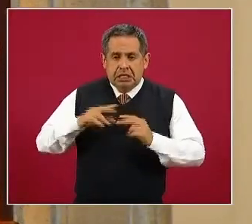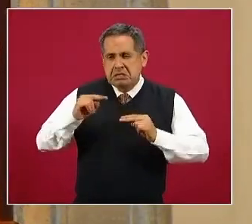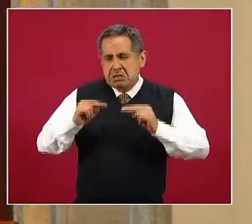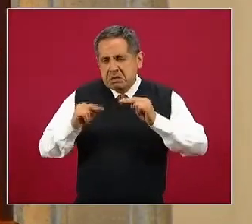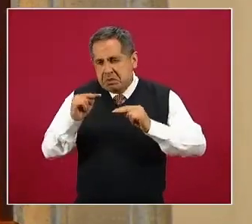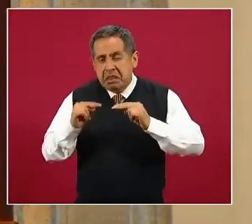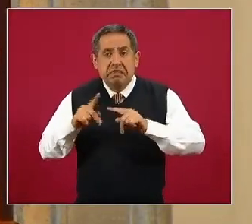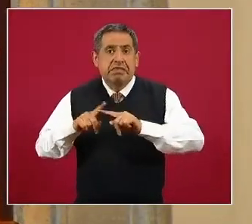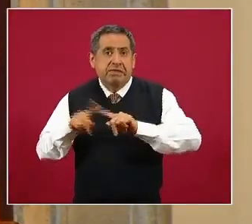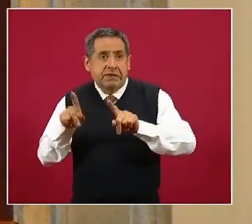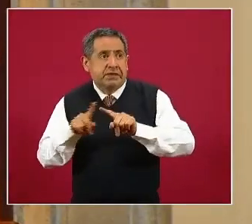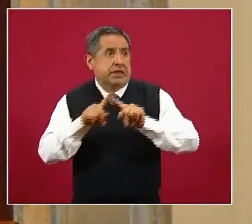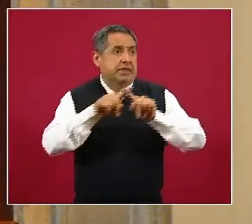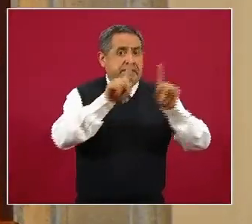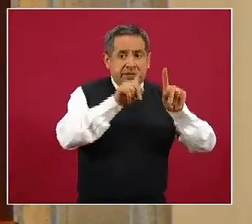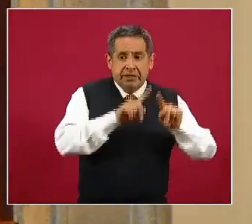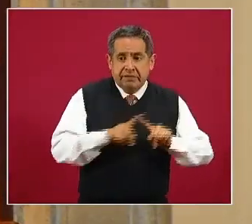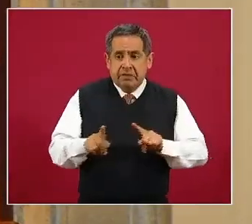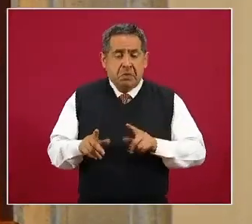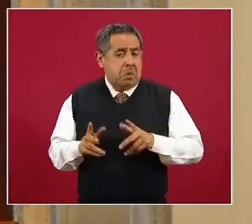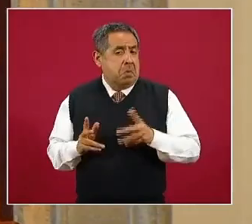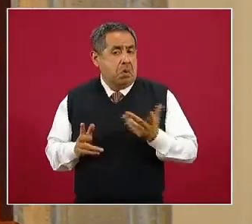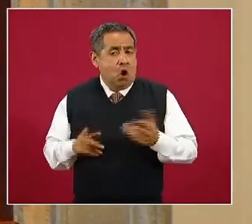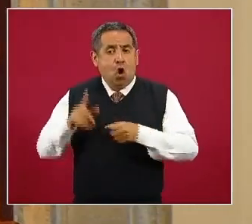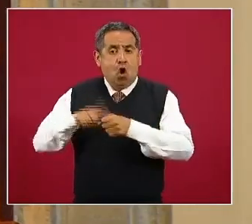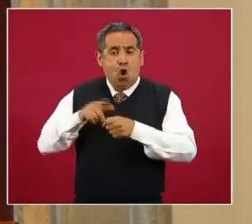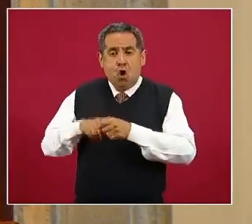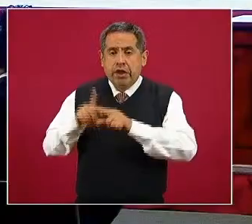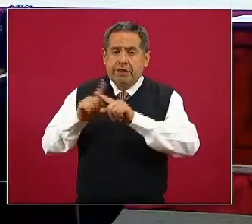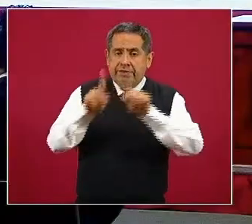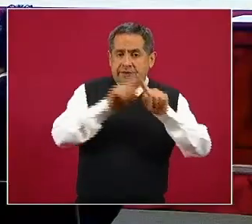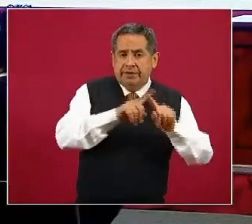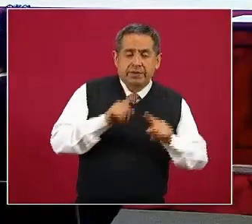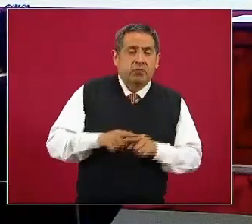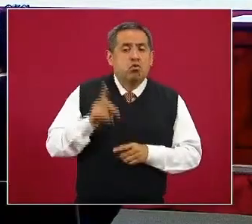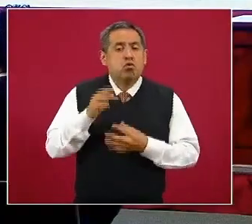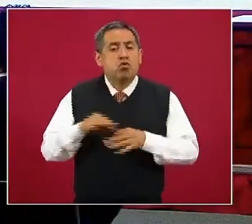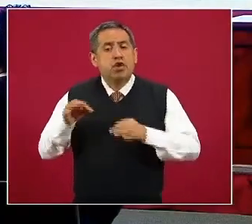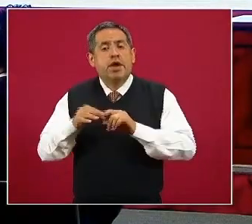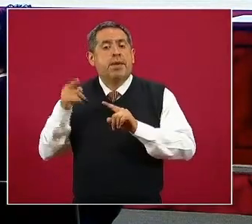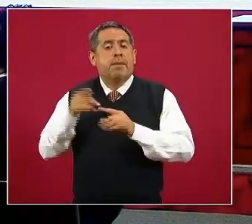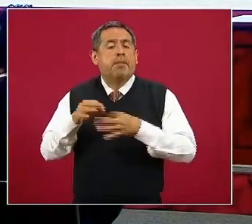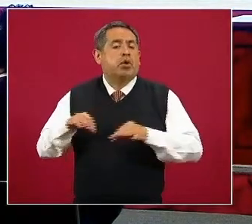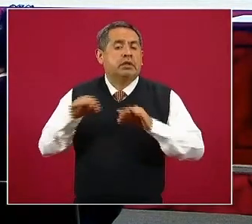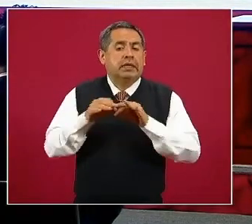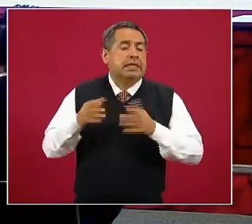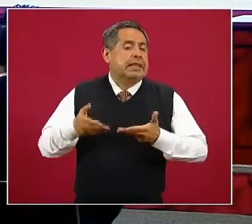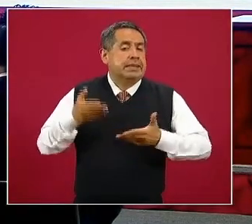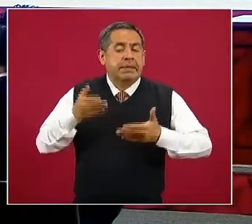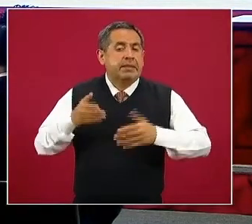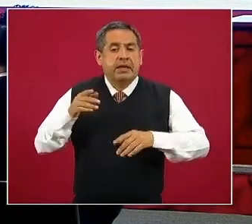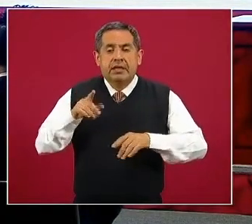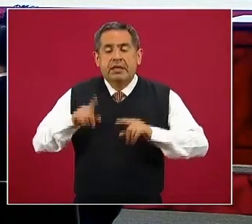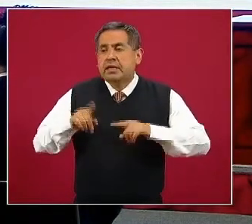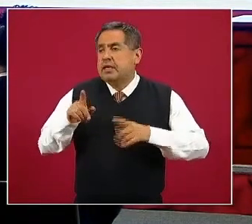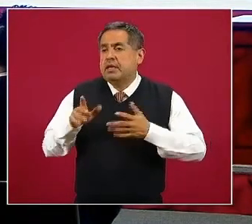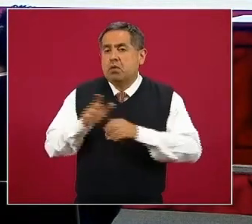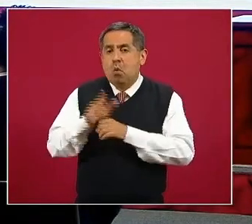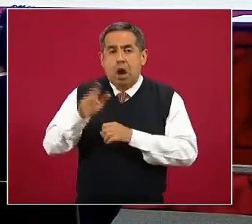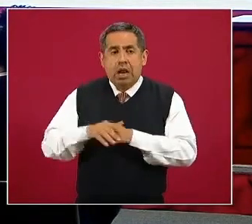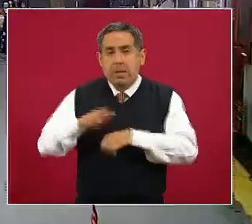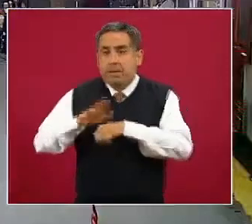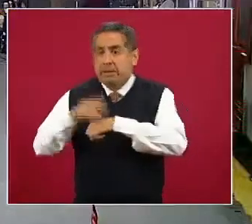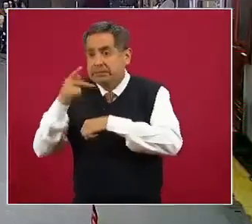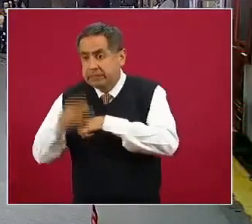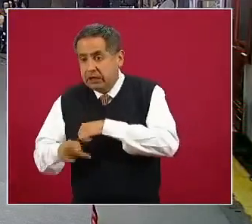de riesgo diferente y por lo tanto un color diferente, sino que lo más importante es que dependiendo del nivel de riesgo en el cual se encuentren,